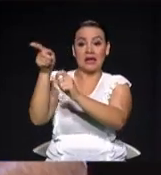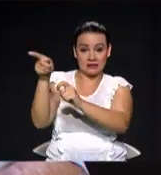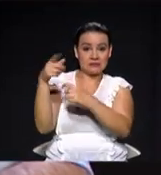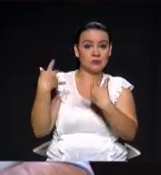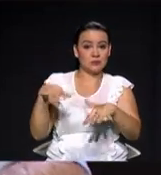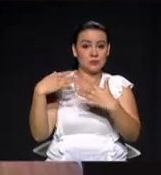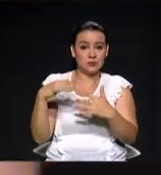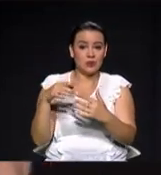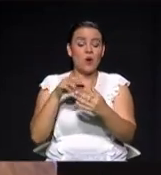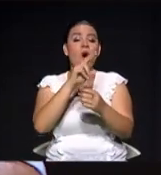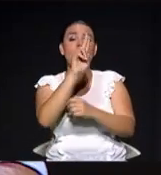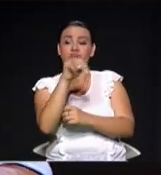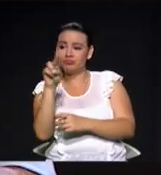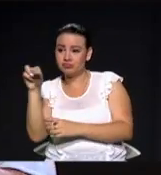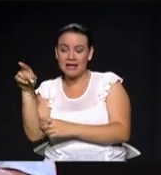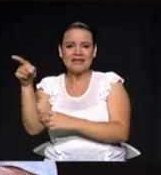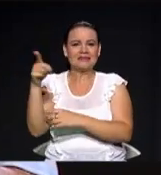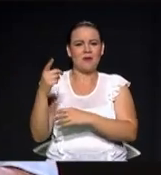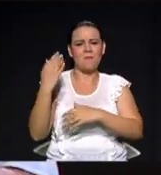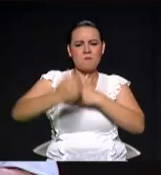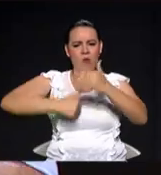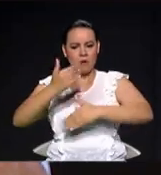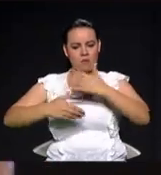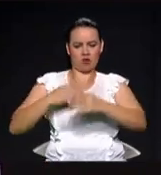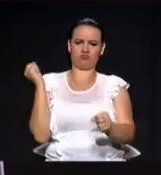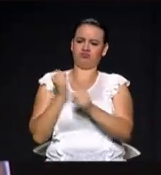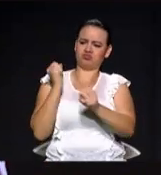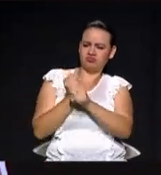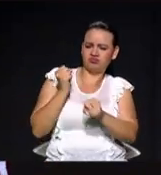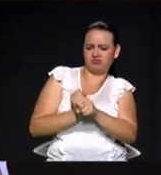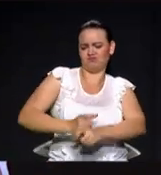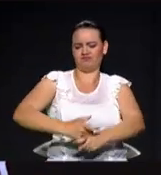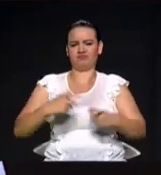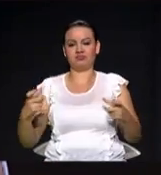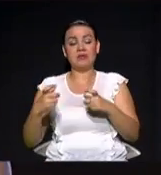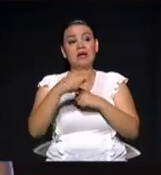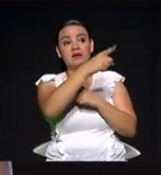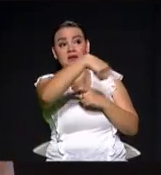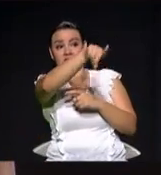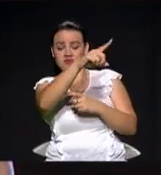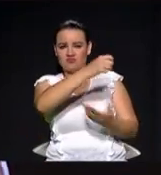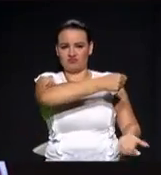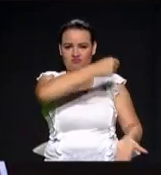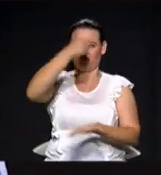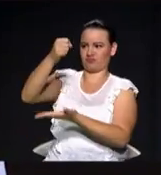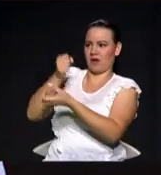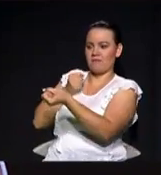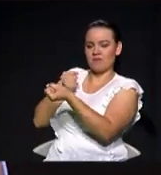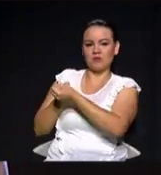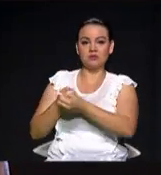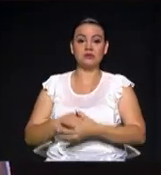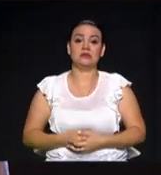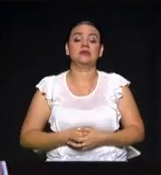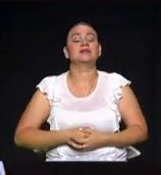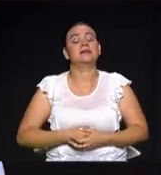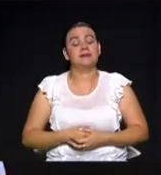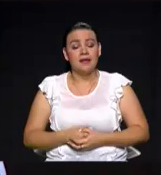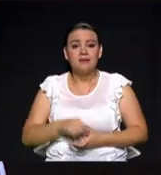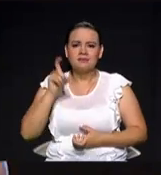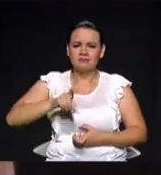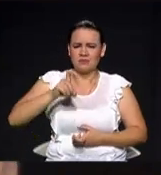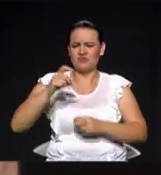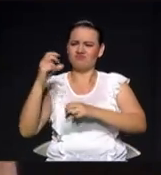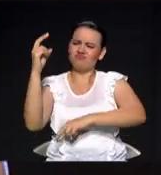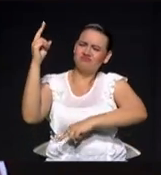mucho más empleo y atraer más inversión a la ciudad además hay que traer de nuevo la construcción a medellín hacer unos cambios en el de